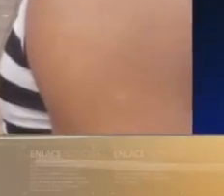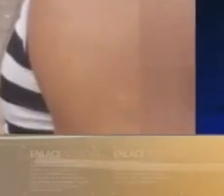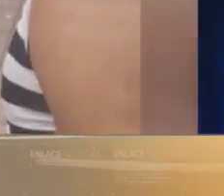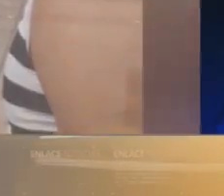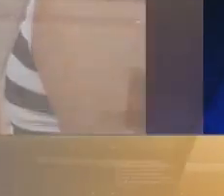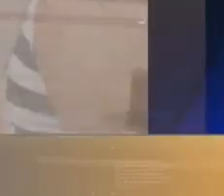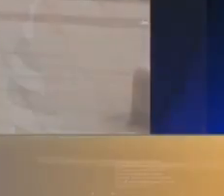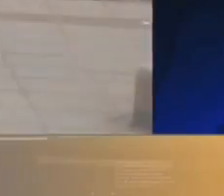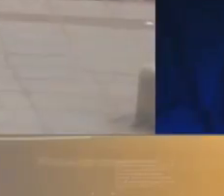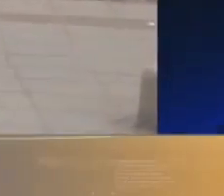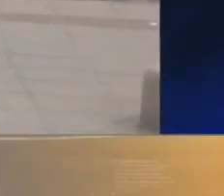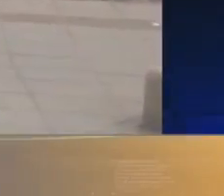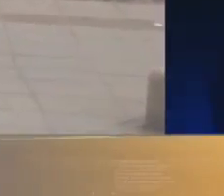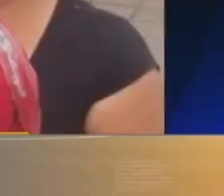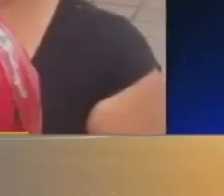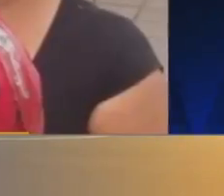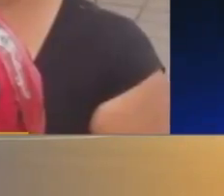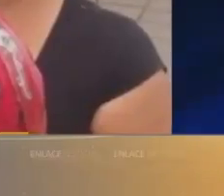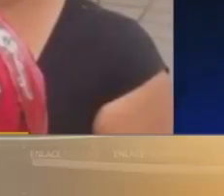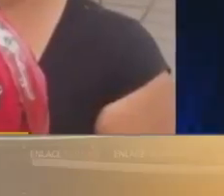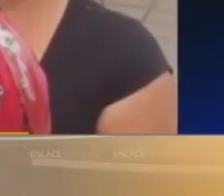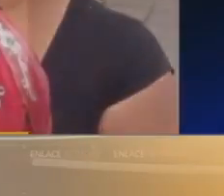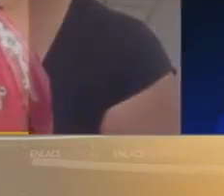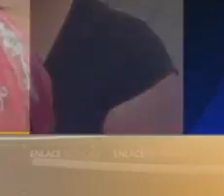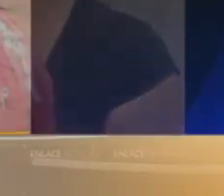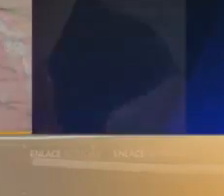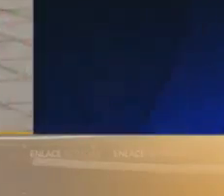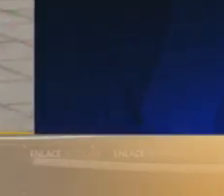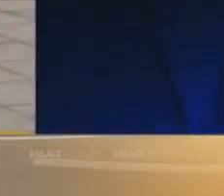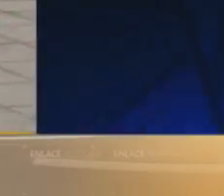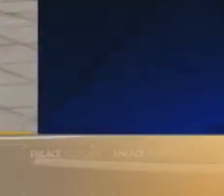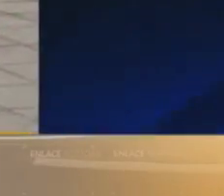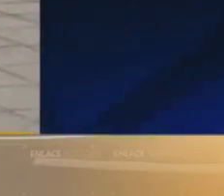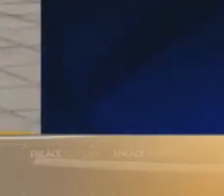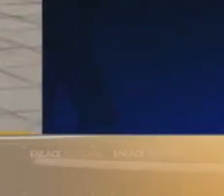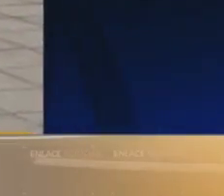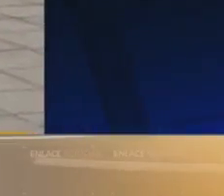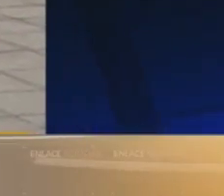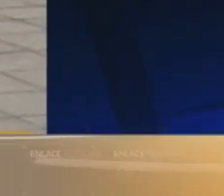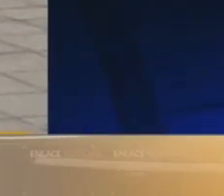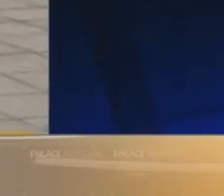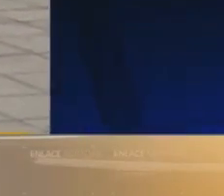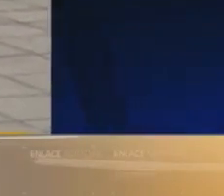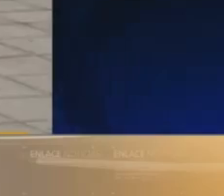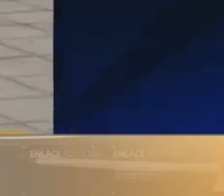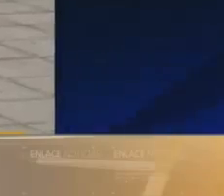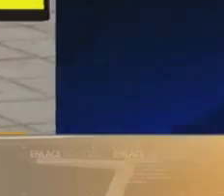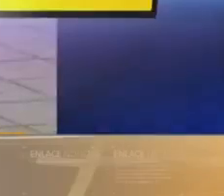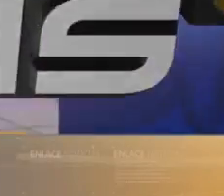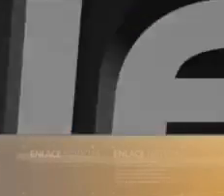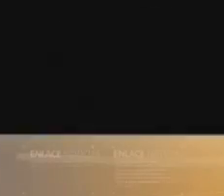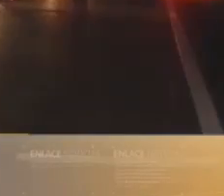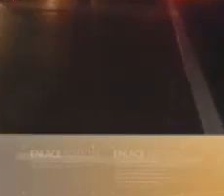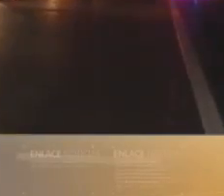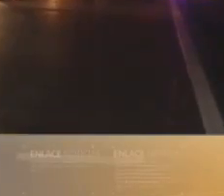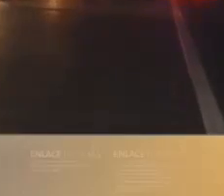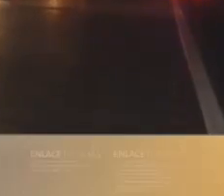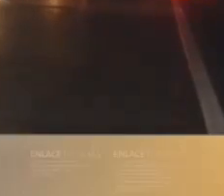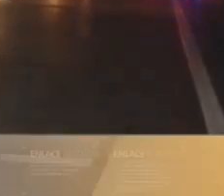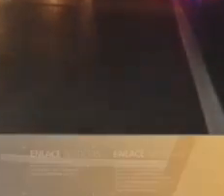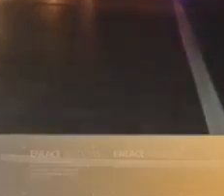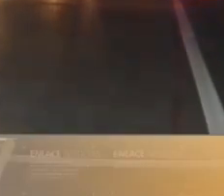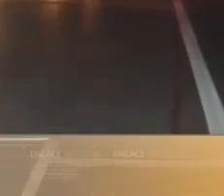hay quien me robe. Así se denomina campaña impulsada por la policía del Magdalena Medio para prevenir el hurto de celulares. Y